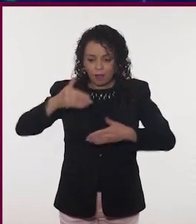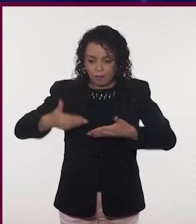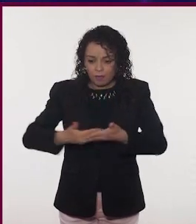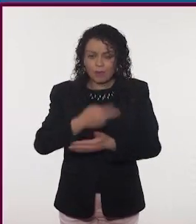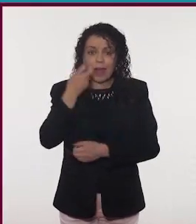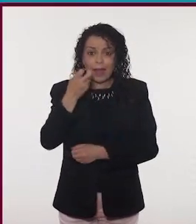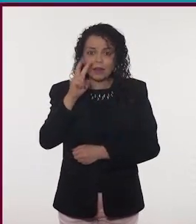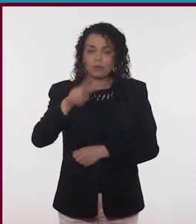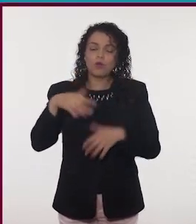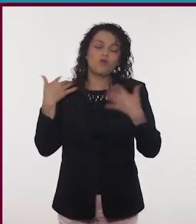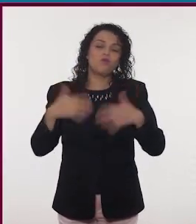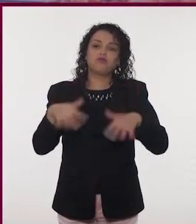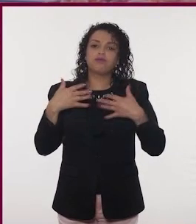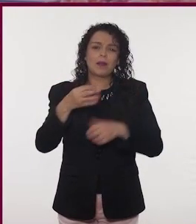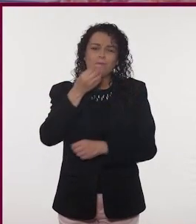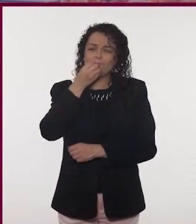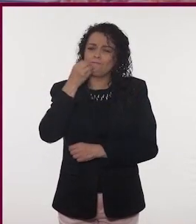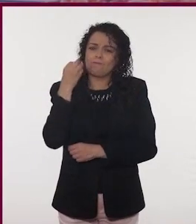impresionante.